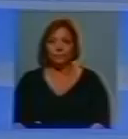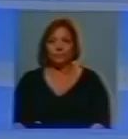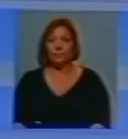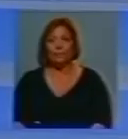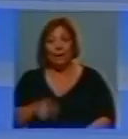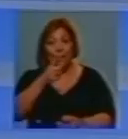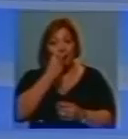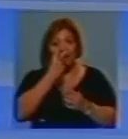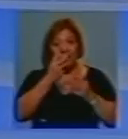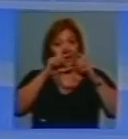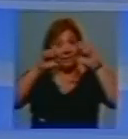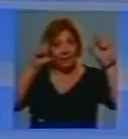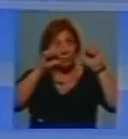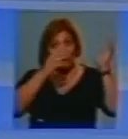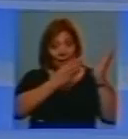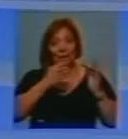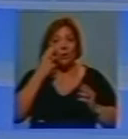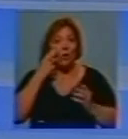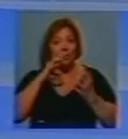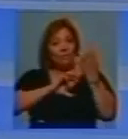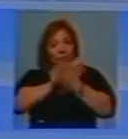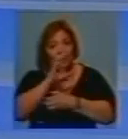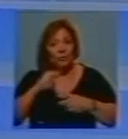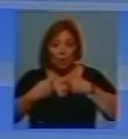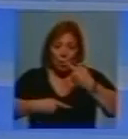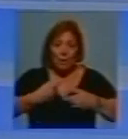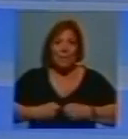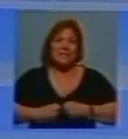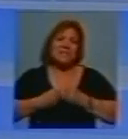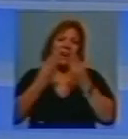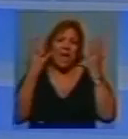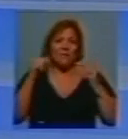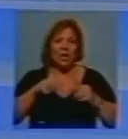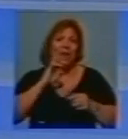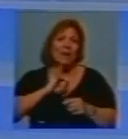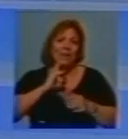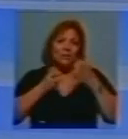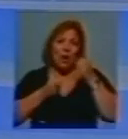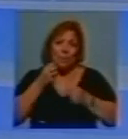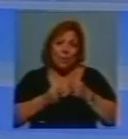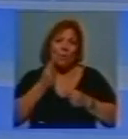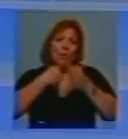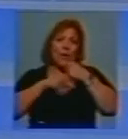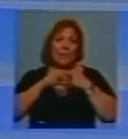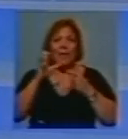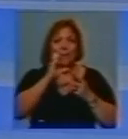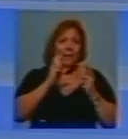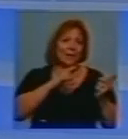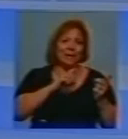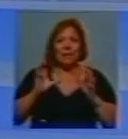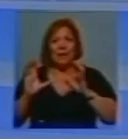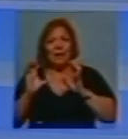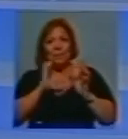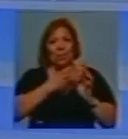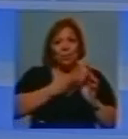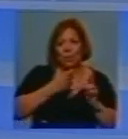Lo veíamos en titulares, el conflicto en el sector lácteo se agravó al trabarse la negociación entre las empresas y los